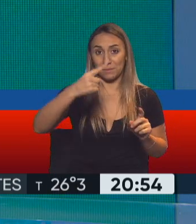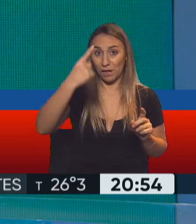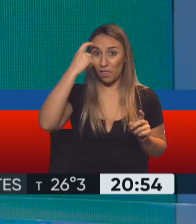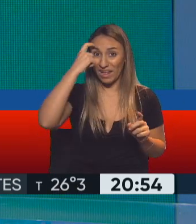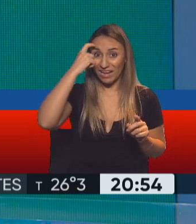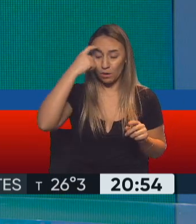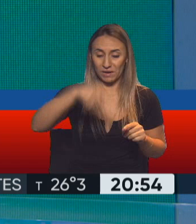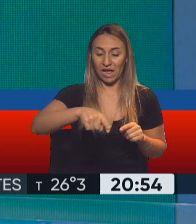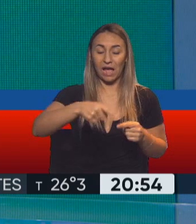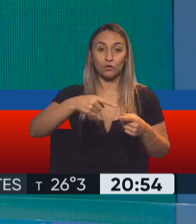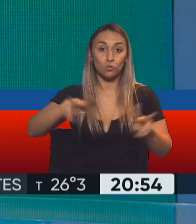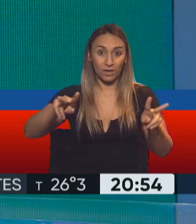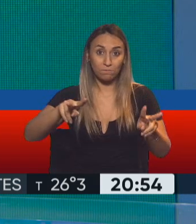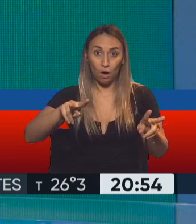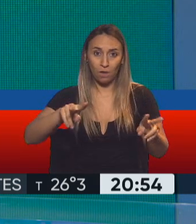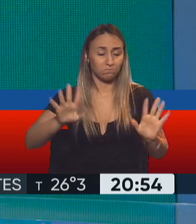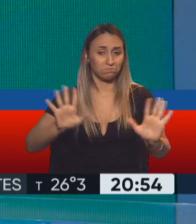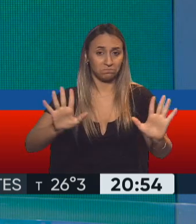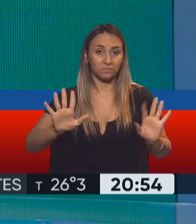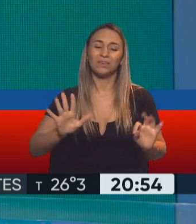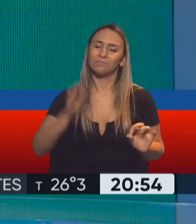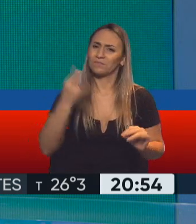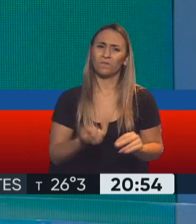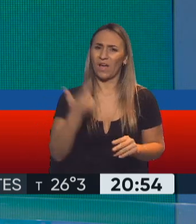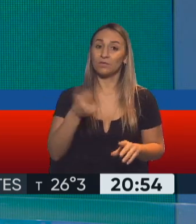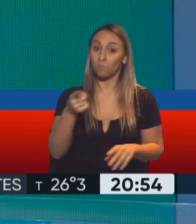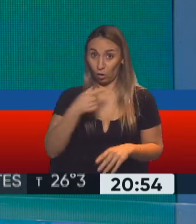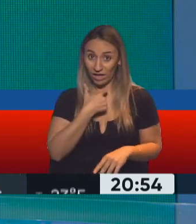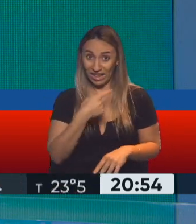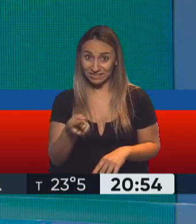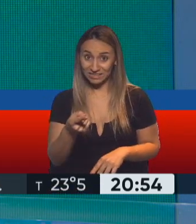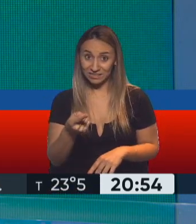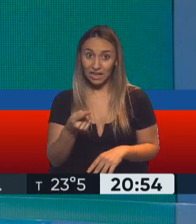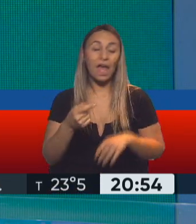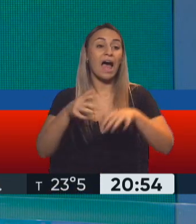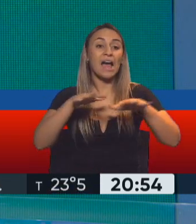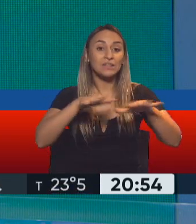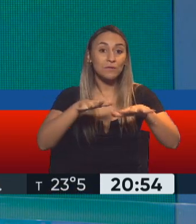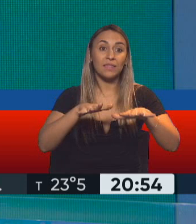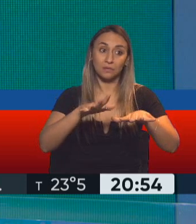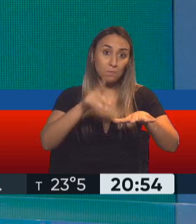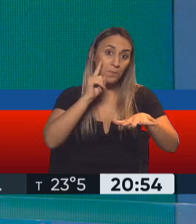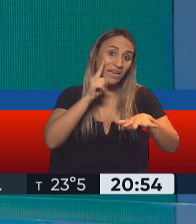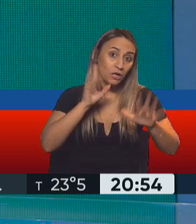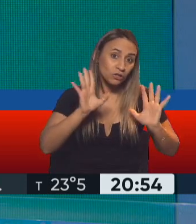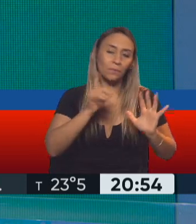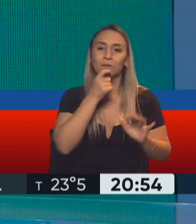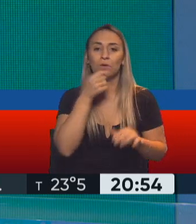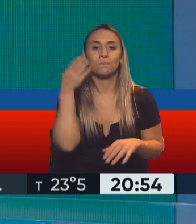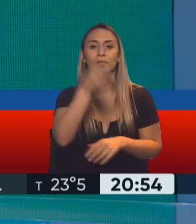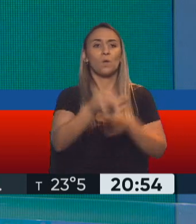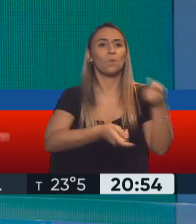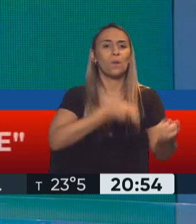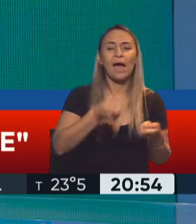el turismo a vacunarse sencillamente si vos querés participar de actividades de alto riesgo como era un baile